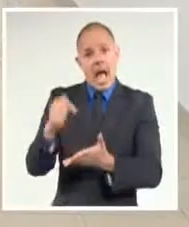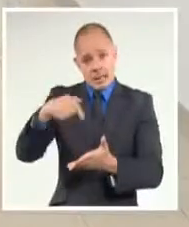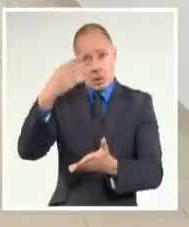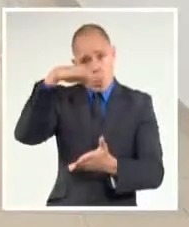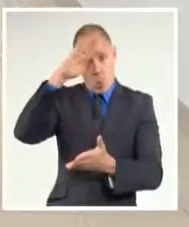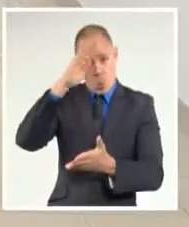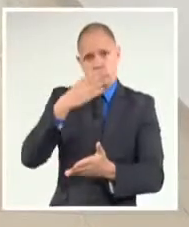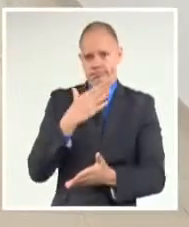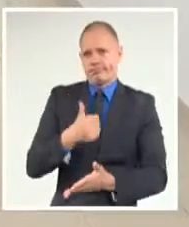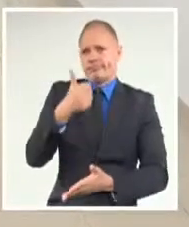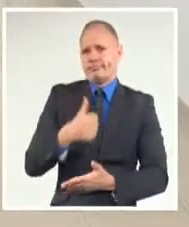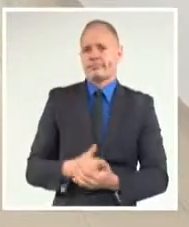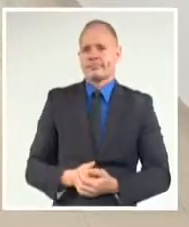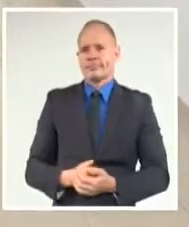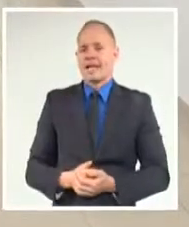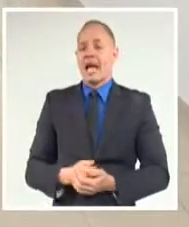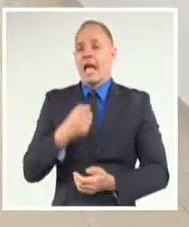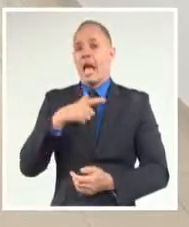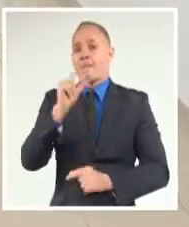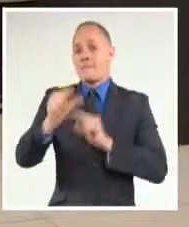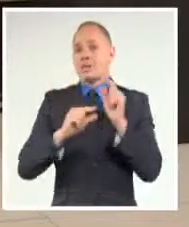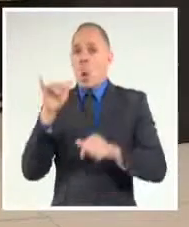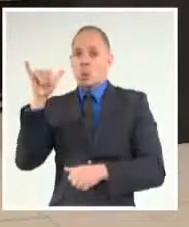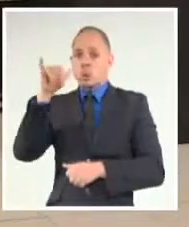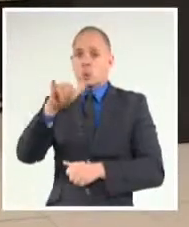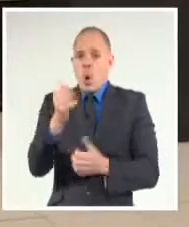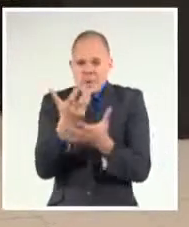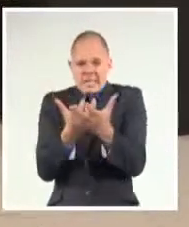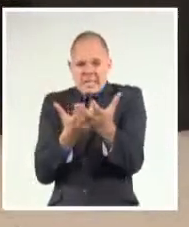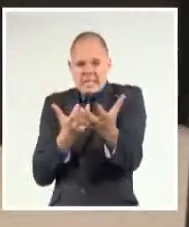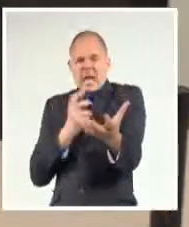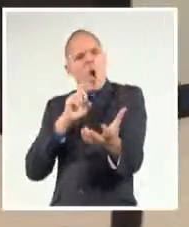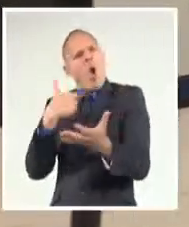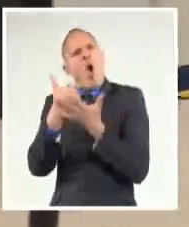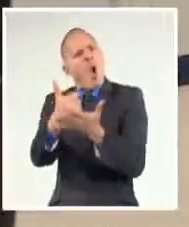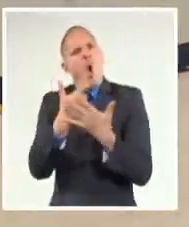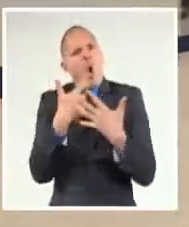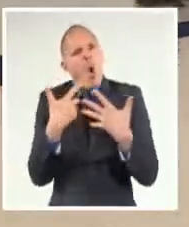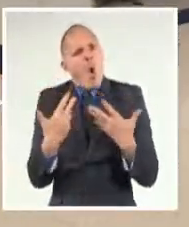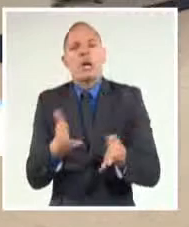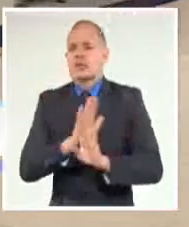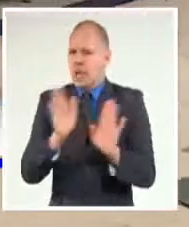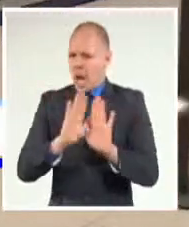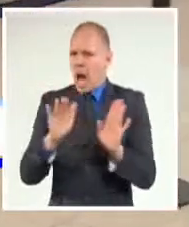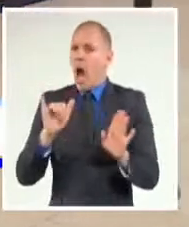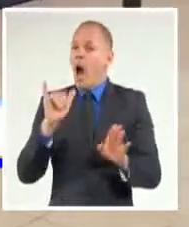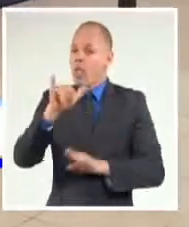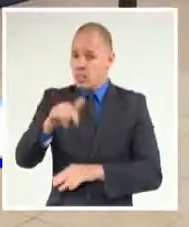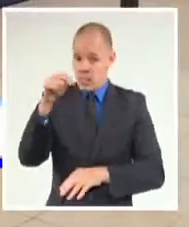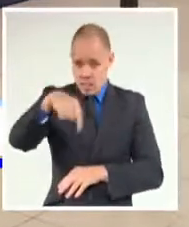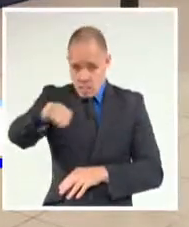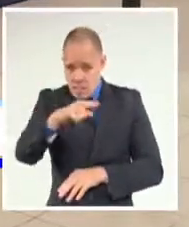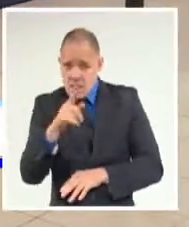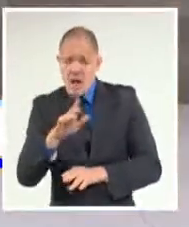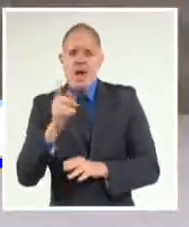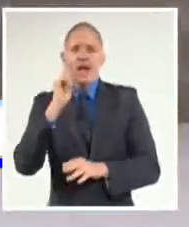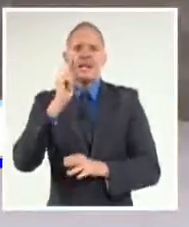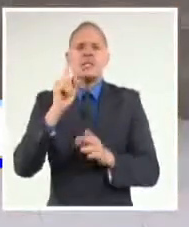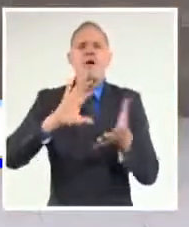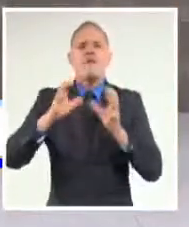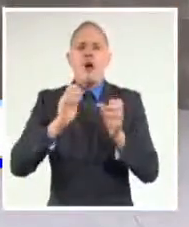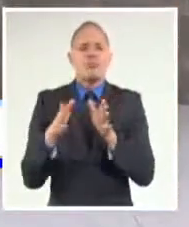Para agilizar el cruce de los visitantes por frontera, en las terminales se han hecho remodelaciones que, entre otros